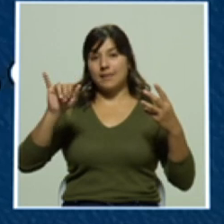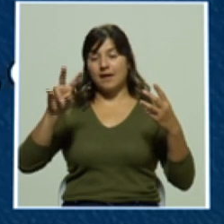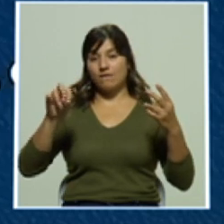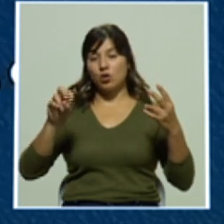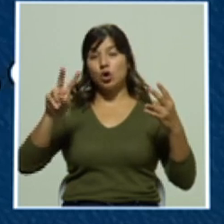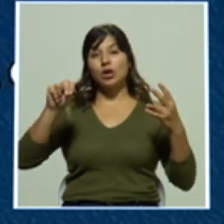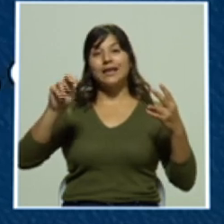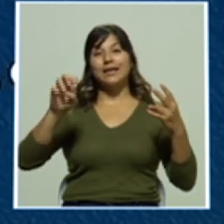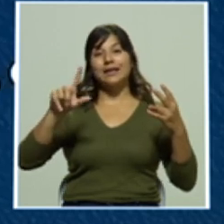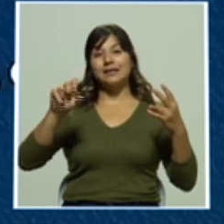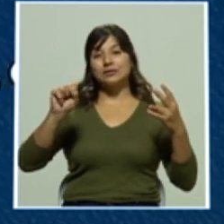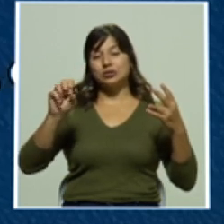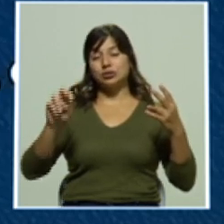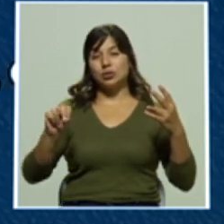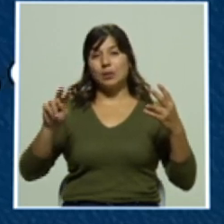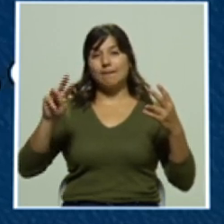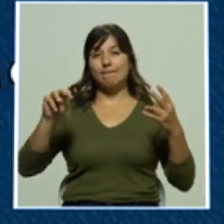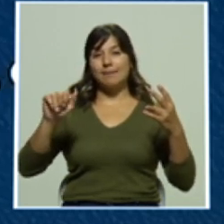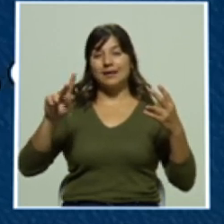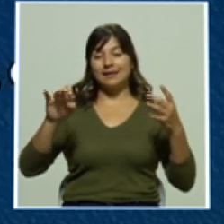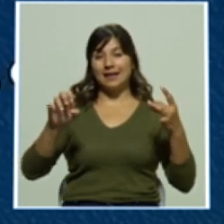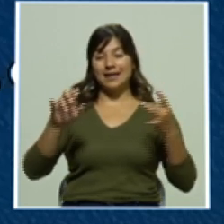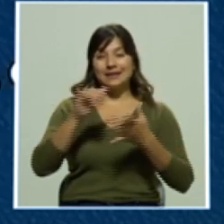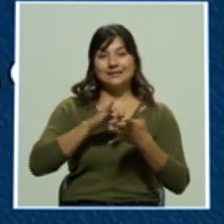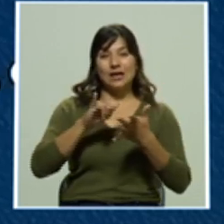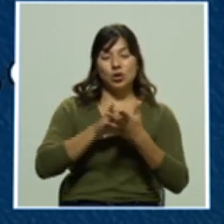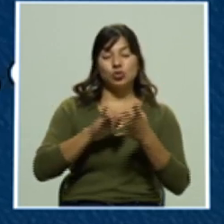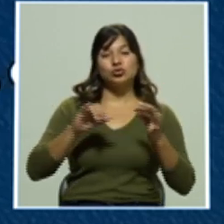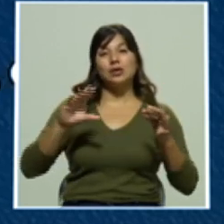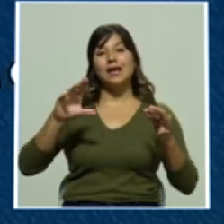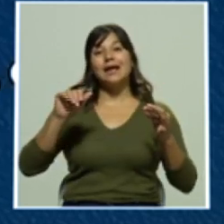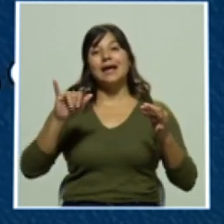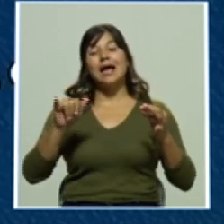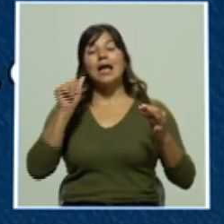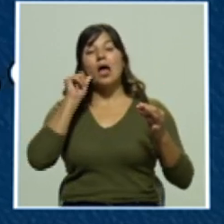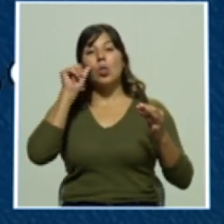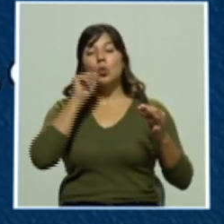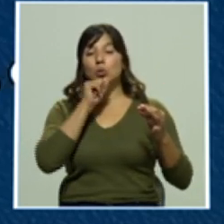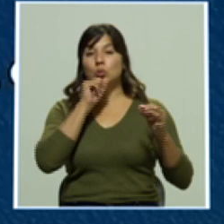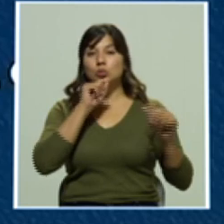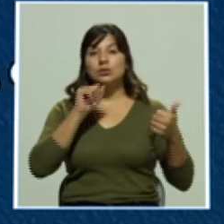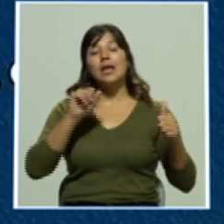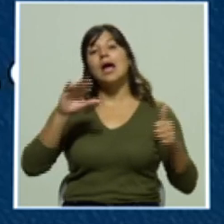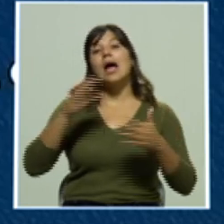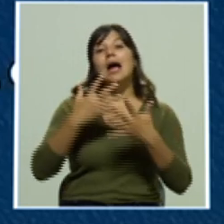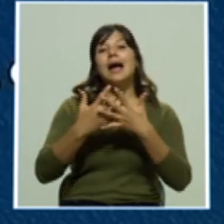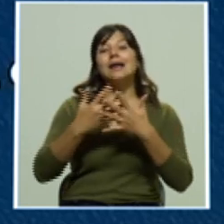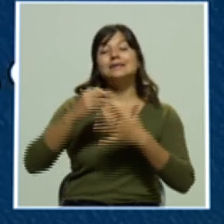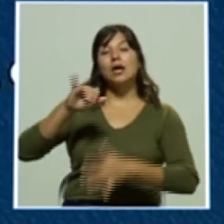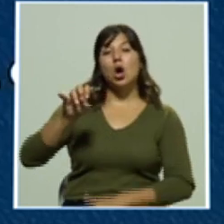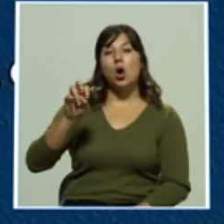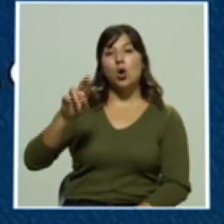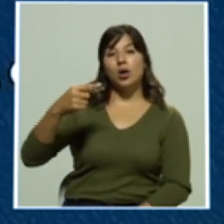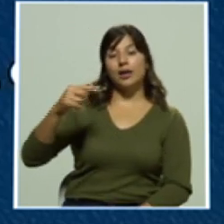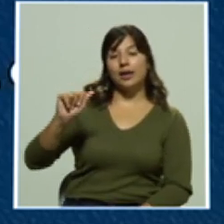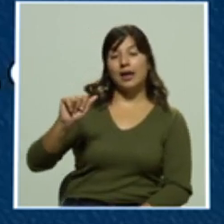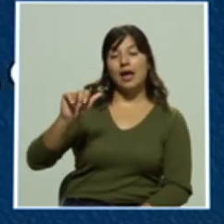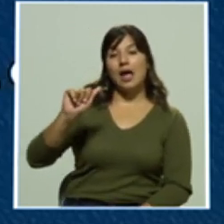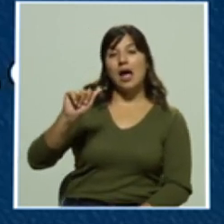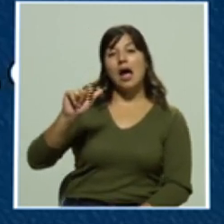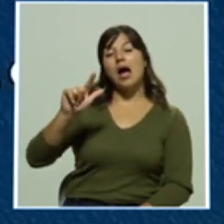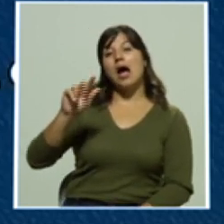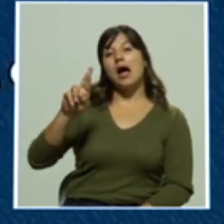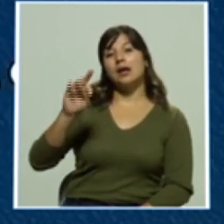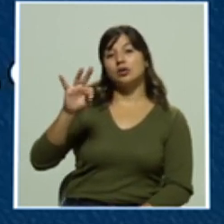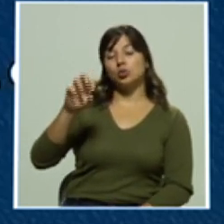Mandela, la cárcel San José, el CAI Adulto Mayor, la cárcel Jorge Arturo Montero Castro en los ámbitos A, B,